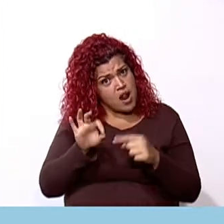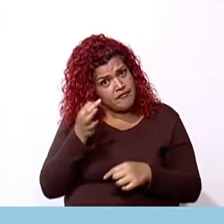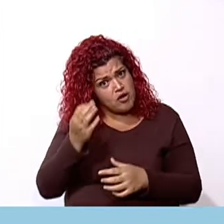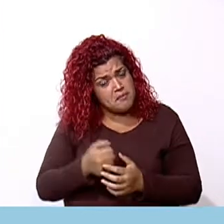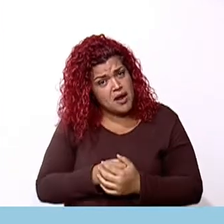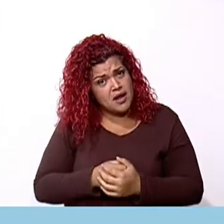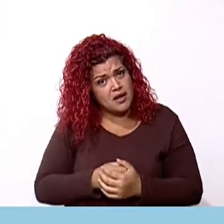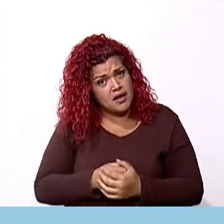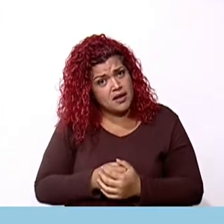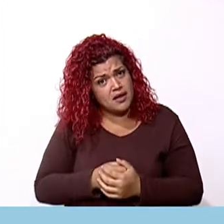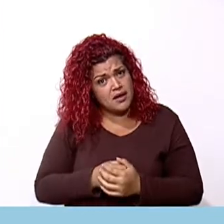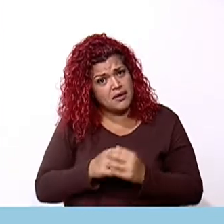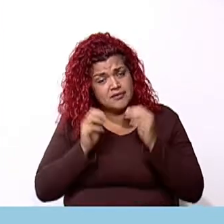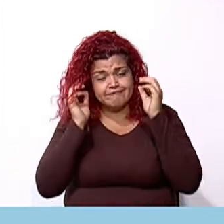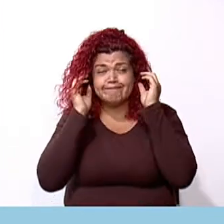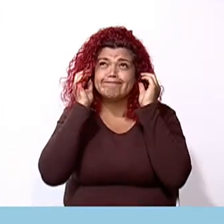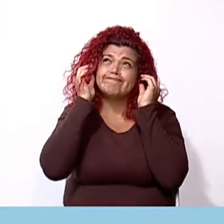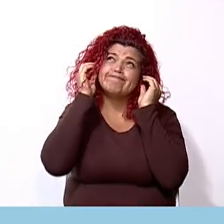manera?